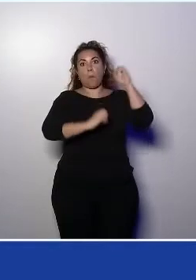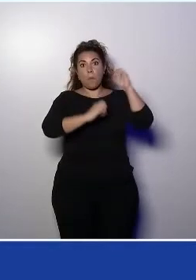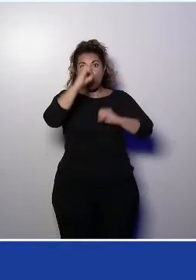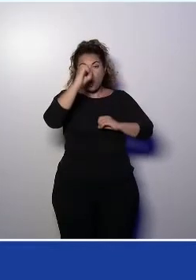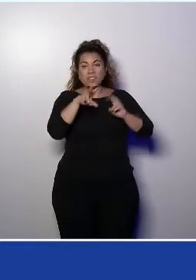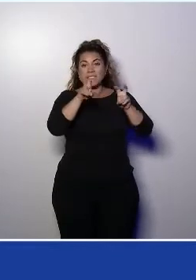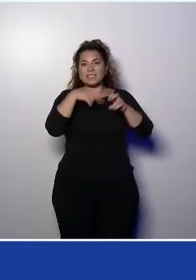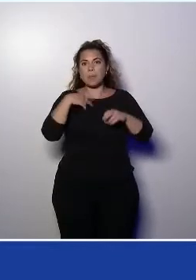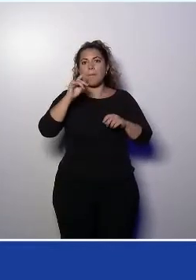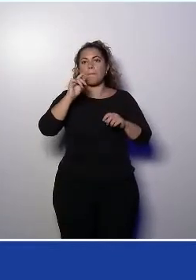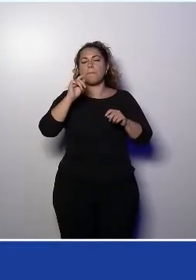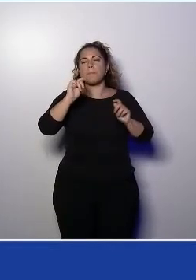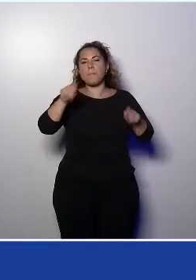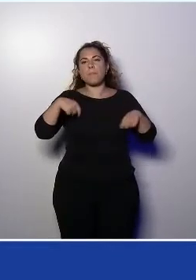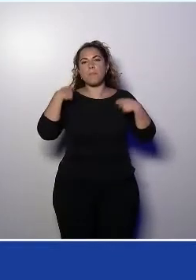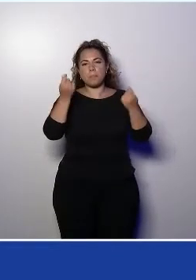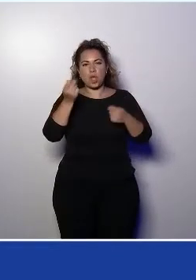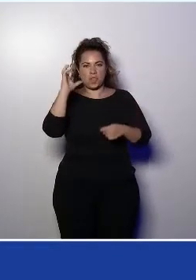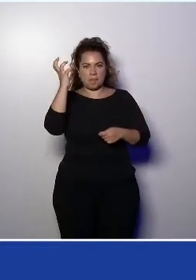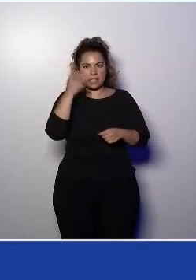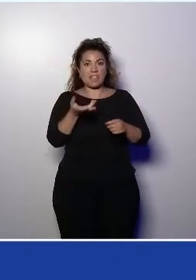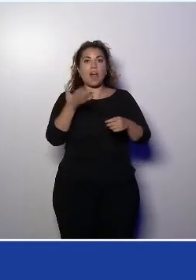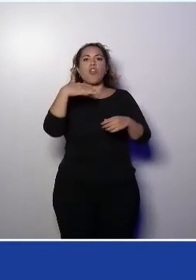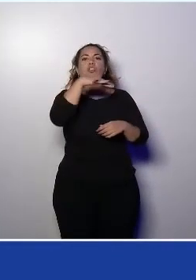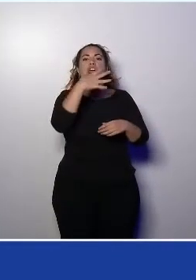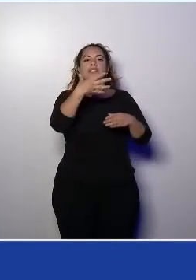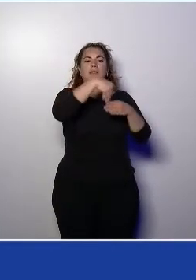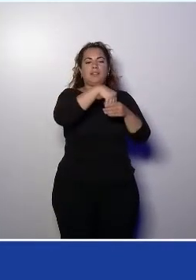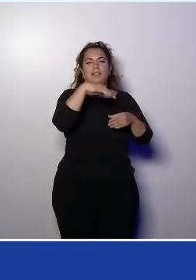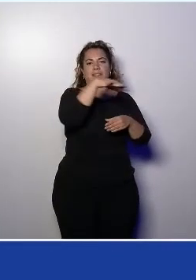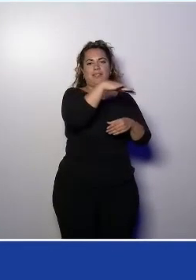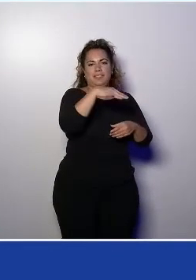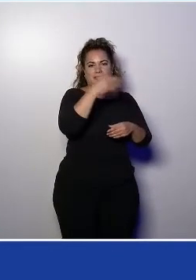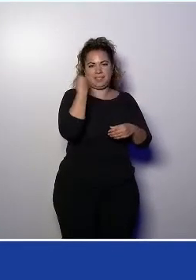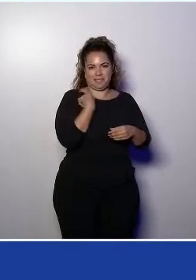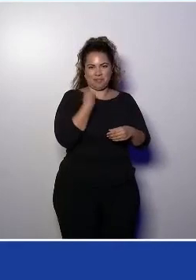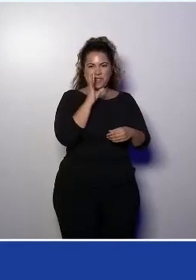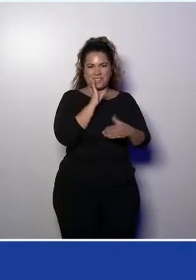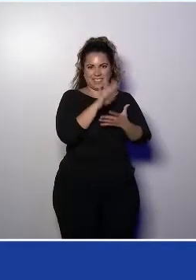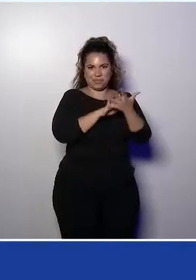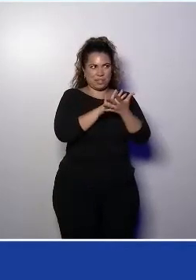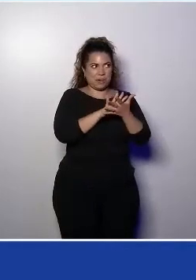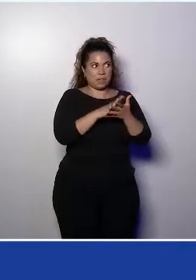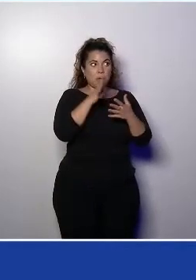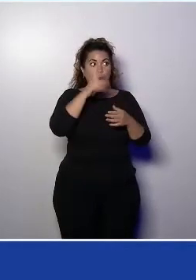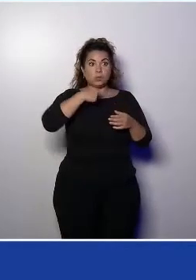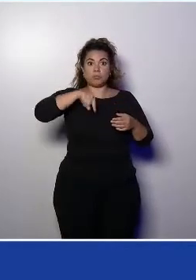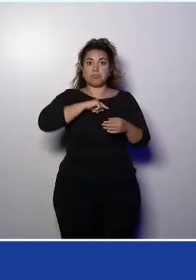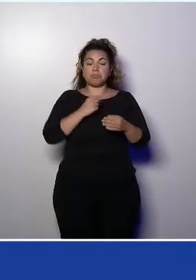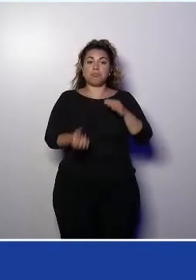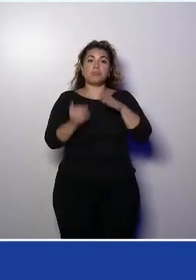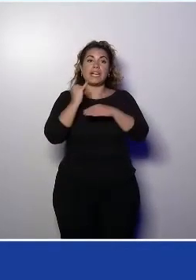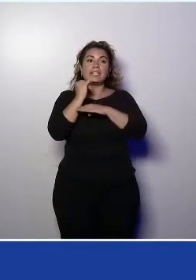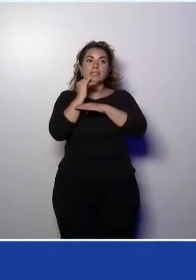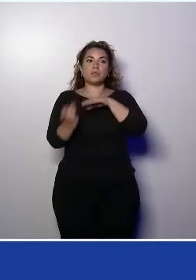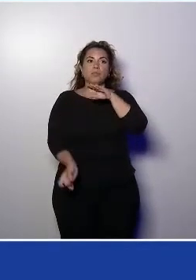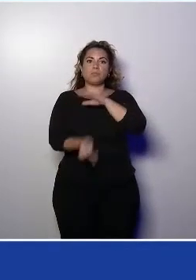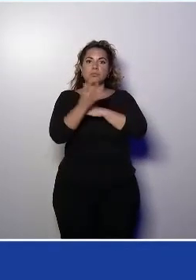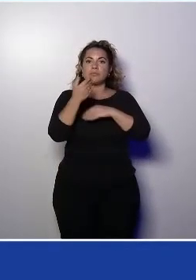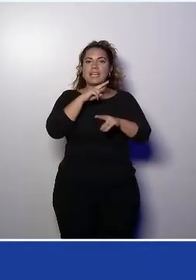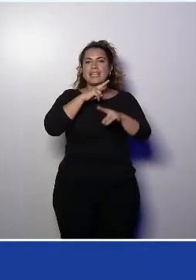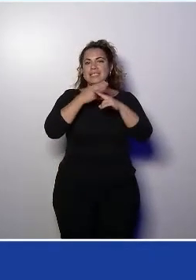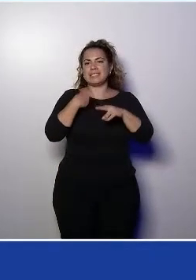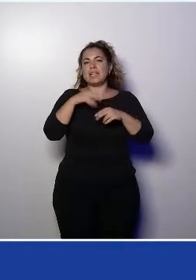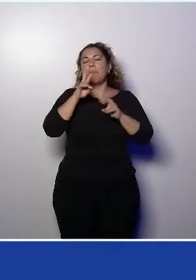de la biodiversidad está en la provincia de Misiones. Por eso nosotros creamos un instituto que se llama Instituto Misionero